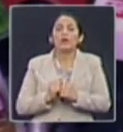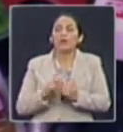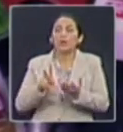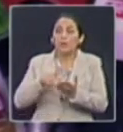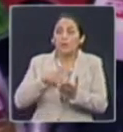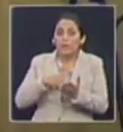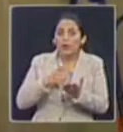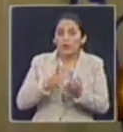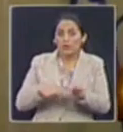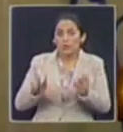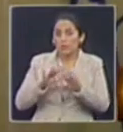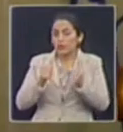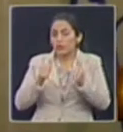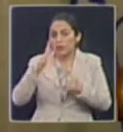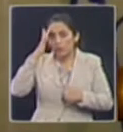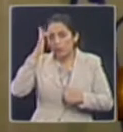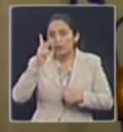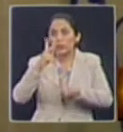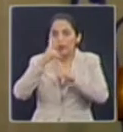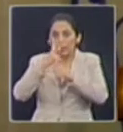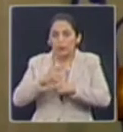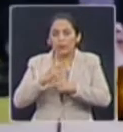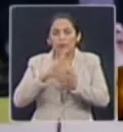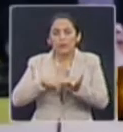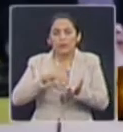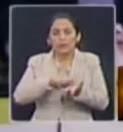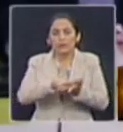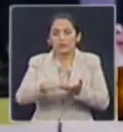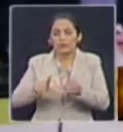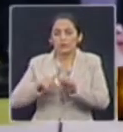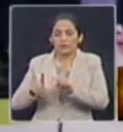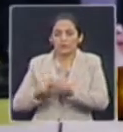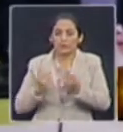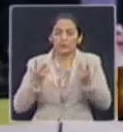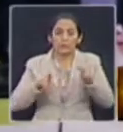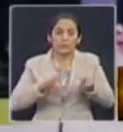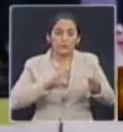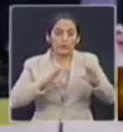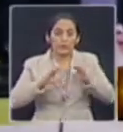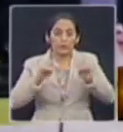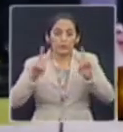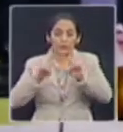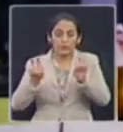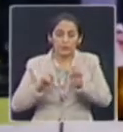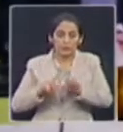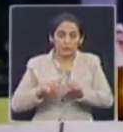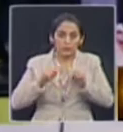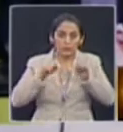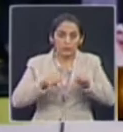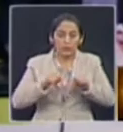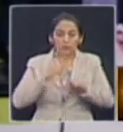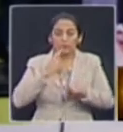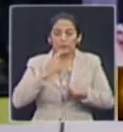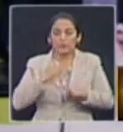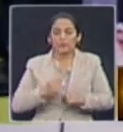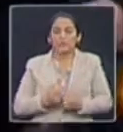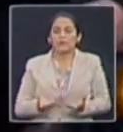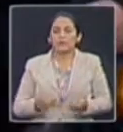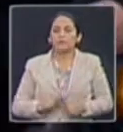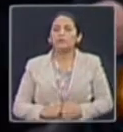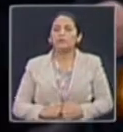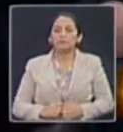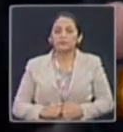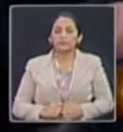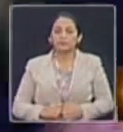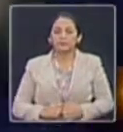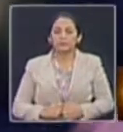en el uso del suelo. Además, la elección de autoridades del partido, actividad cuya legitimidad defienden los asambleístas de Alianza País que son parte